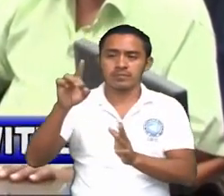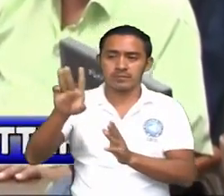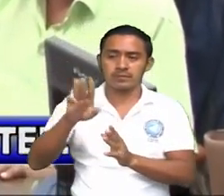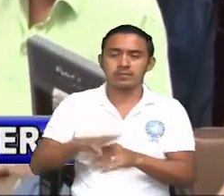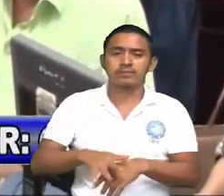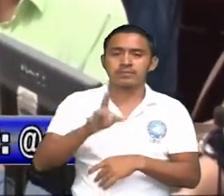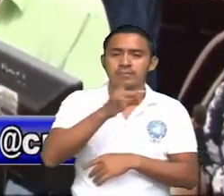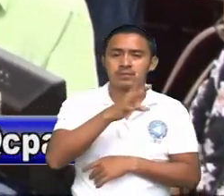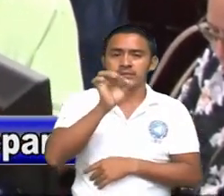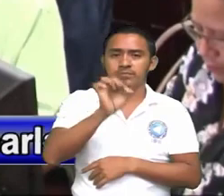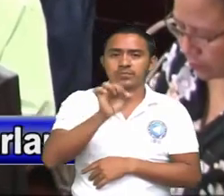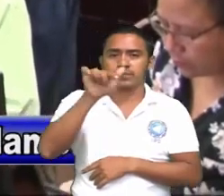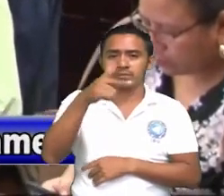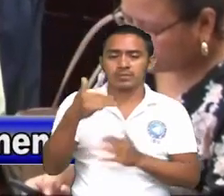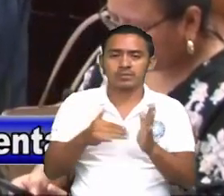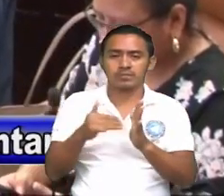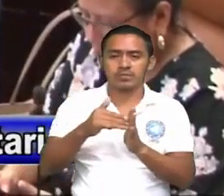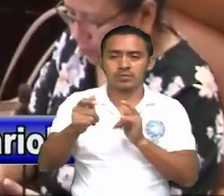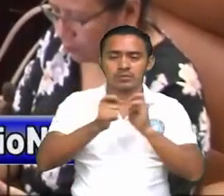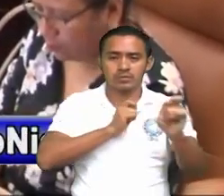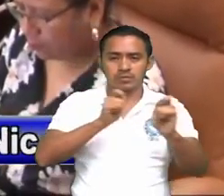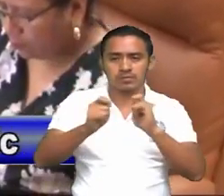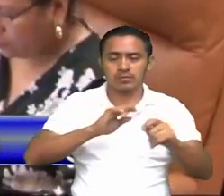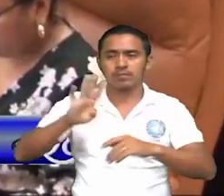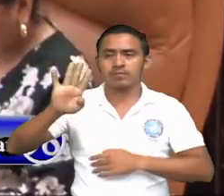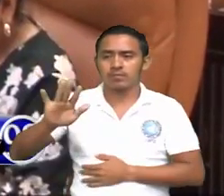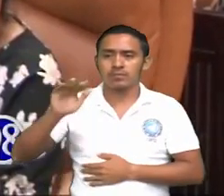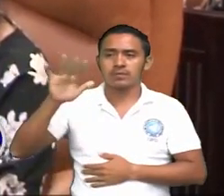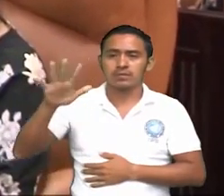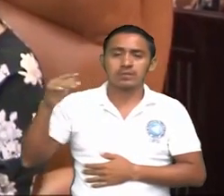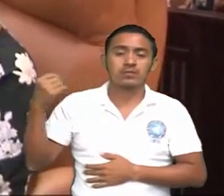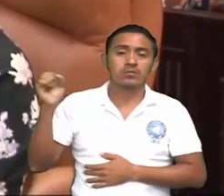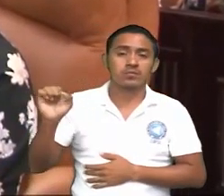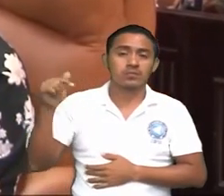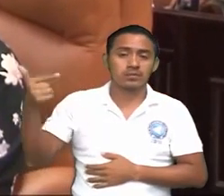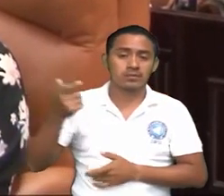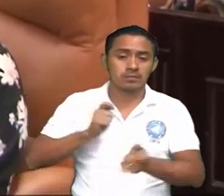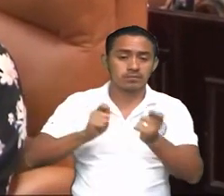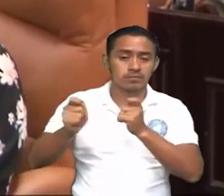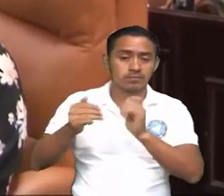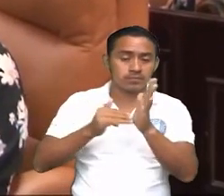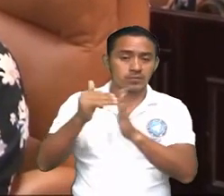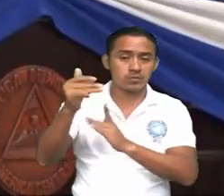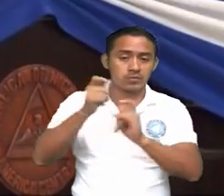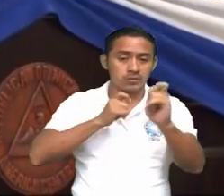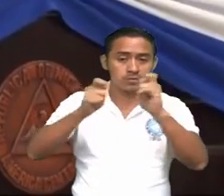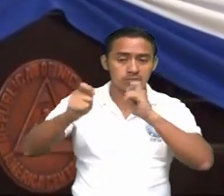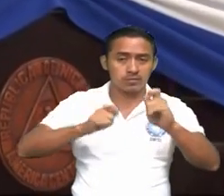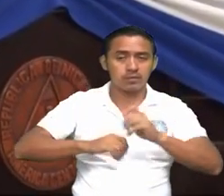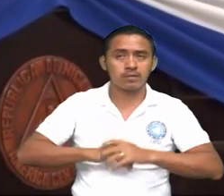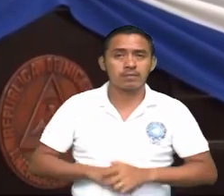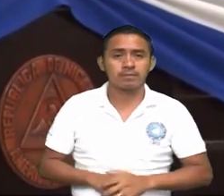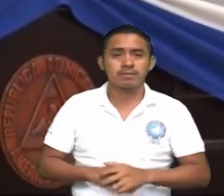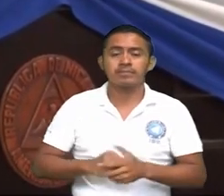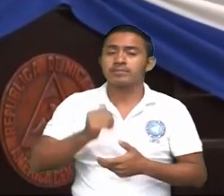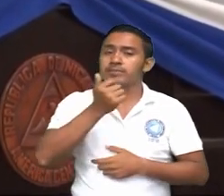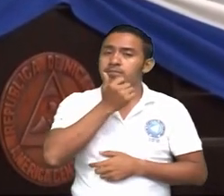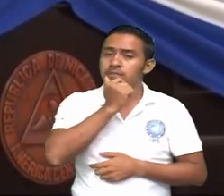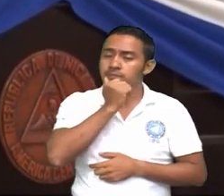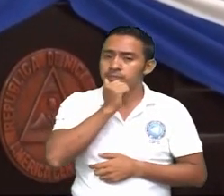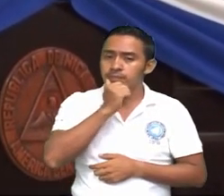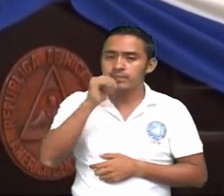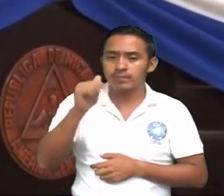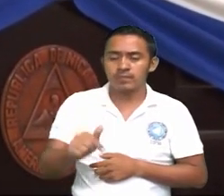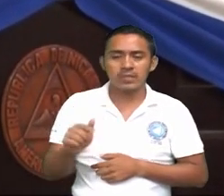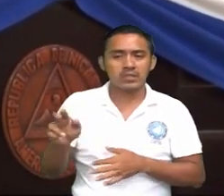de 15.7 millones de dólares a 45.7 millones de dólares. Reino Unido actualmente no